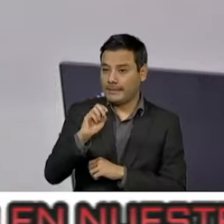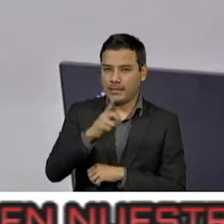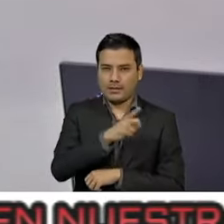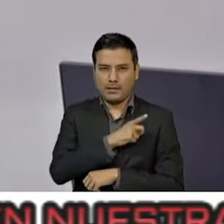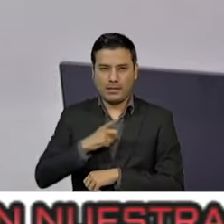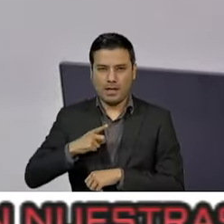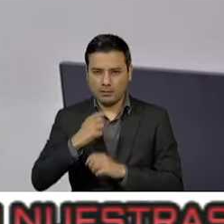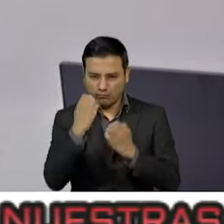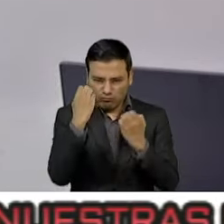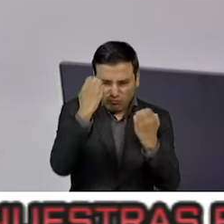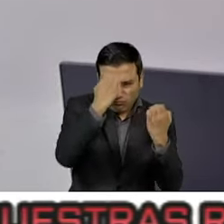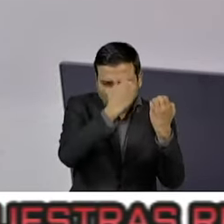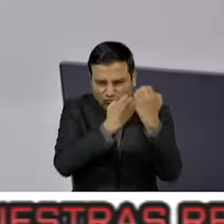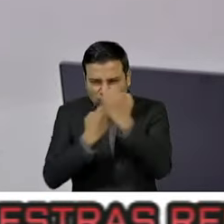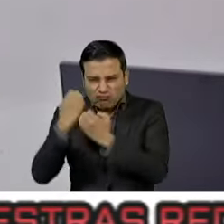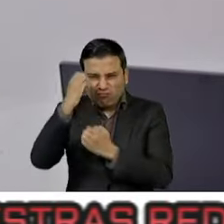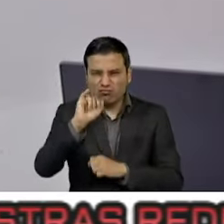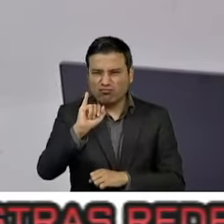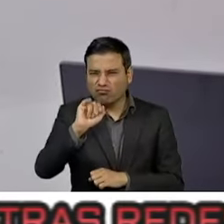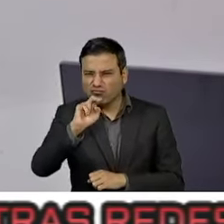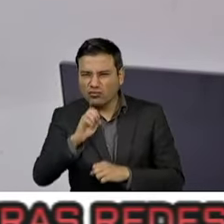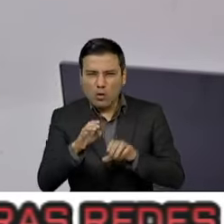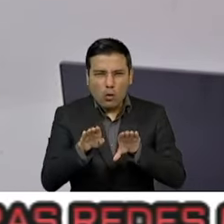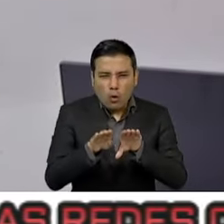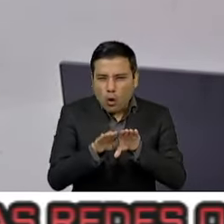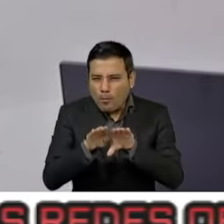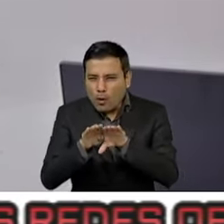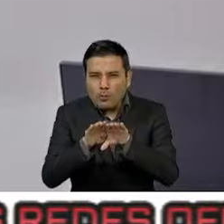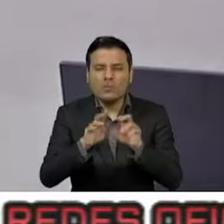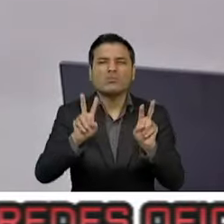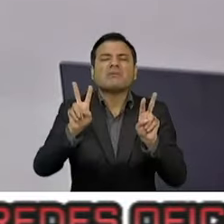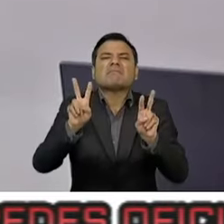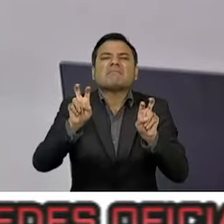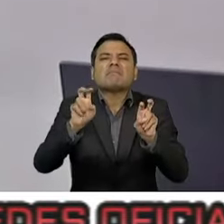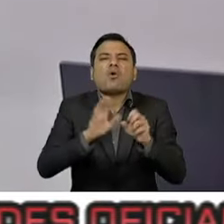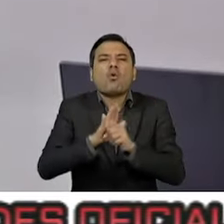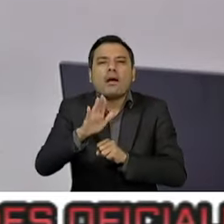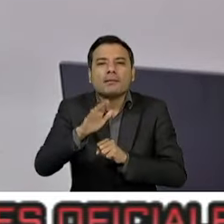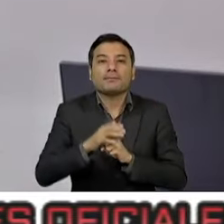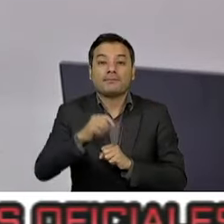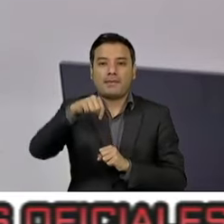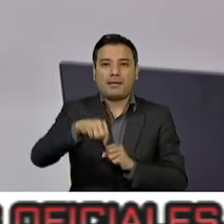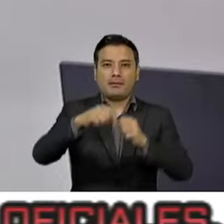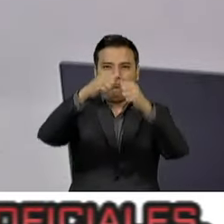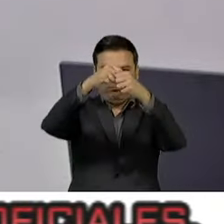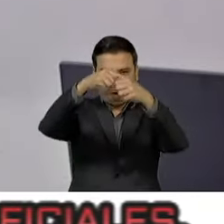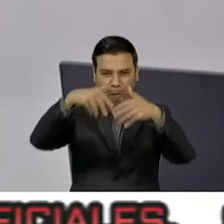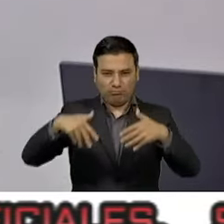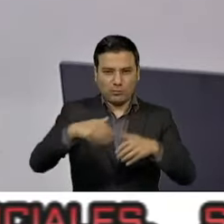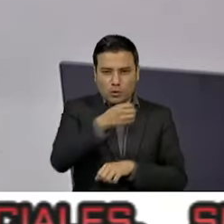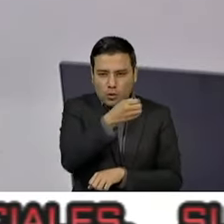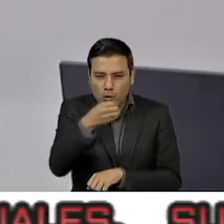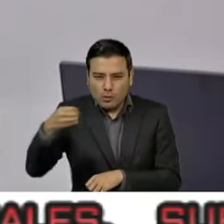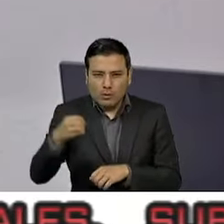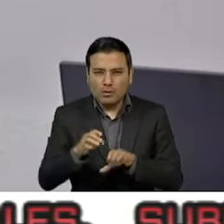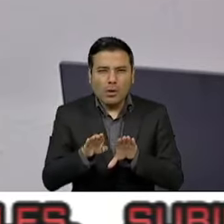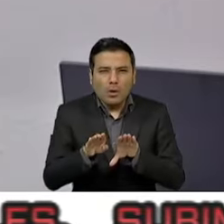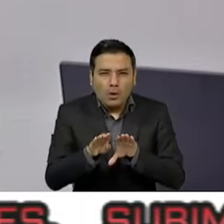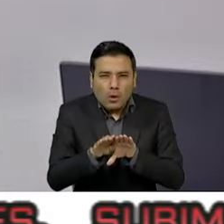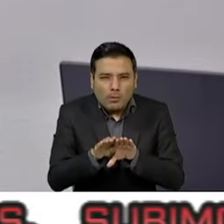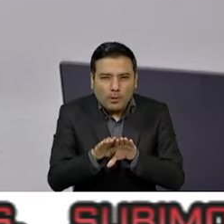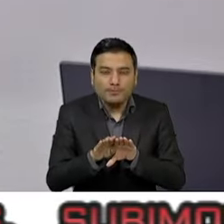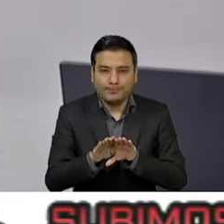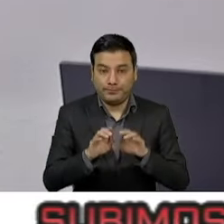análisis profundo del INE para reflexionar, entre otros temas, sobre el diseño organizacional y de competencias sustantivas,